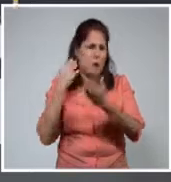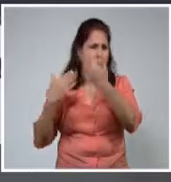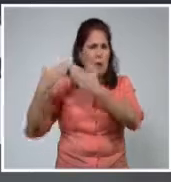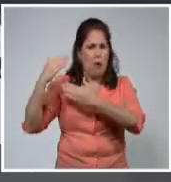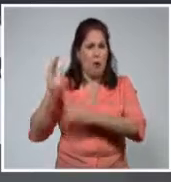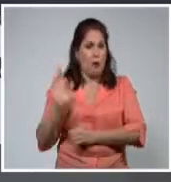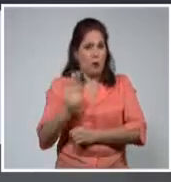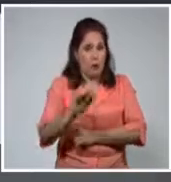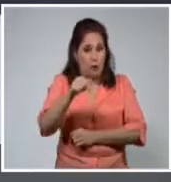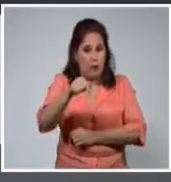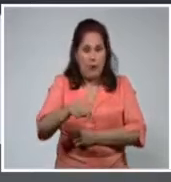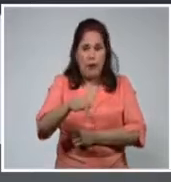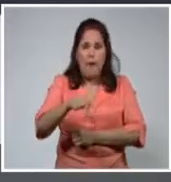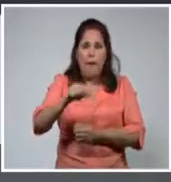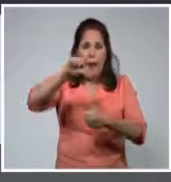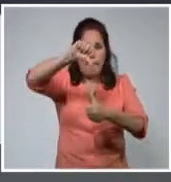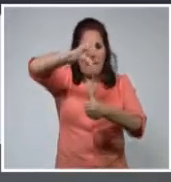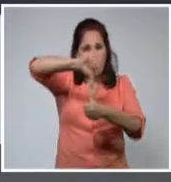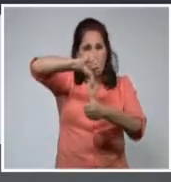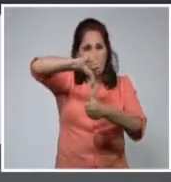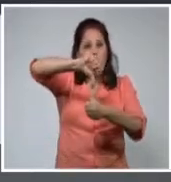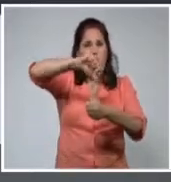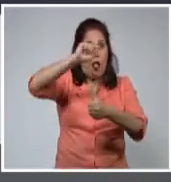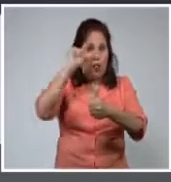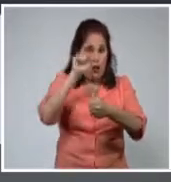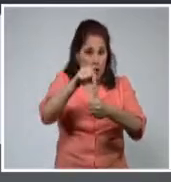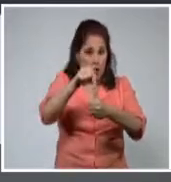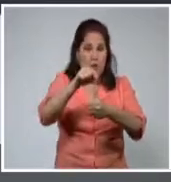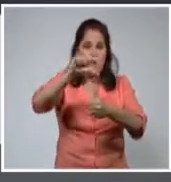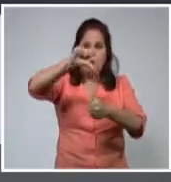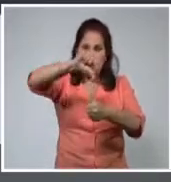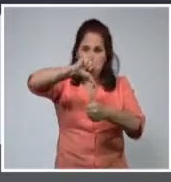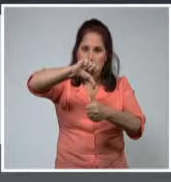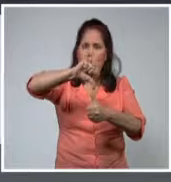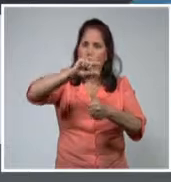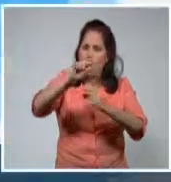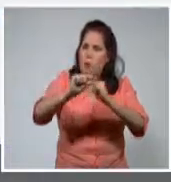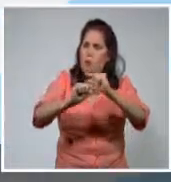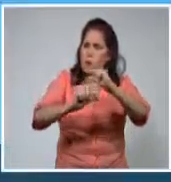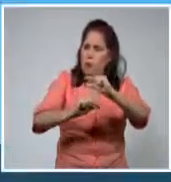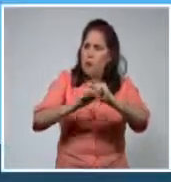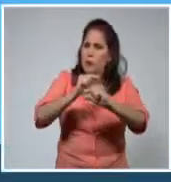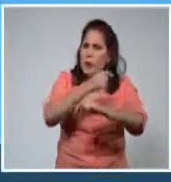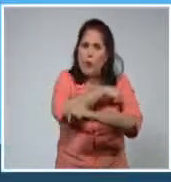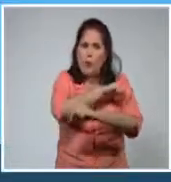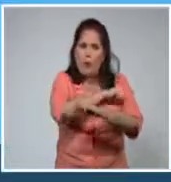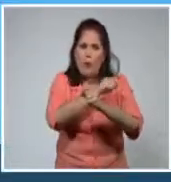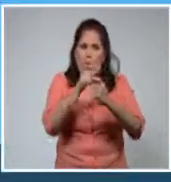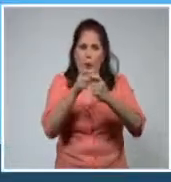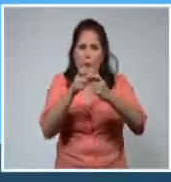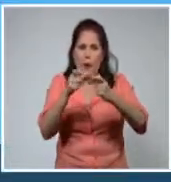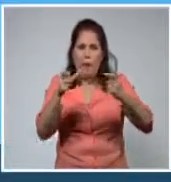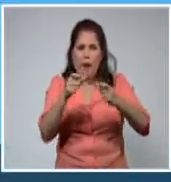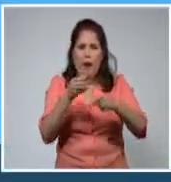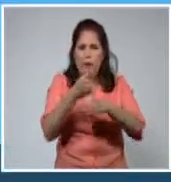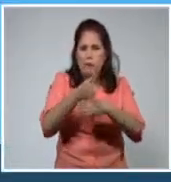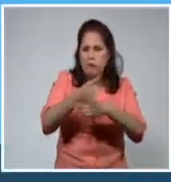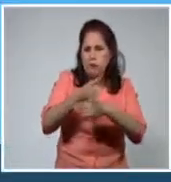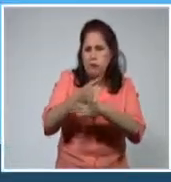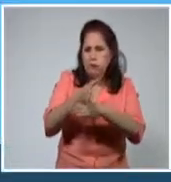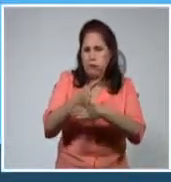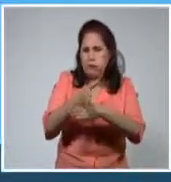partida estuvo en América Central o Sudamérica. Comenzó así la edad arcaica, definida por el uso de herramientas de piedra.